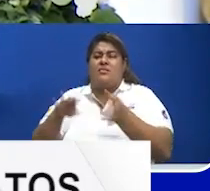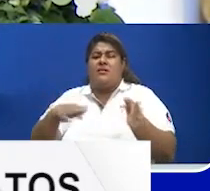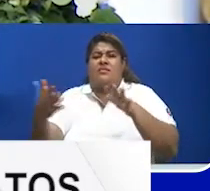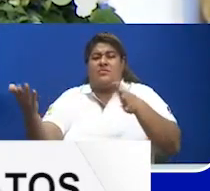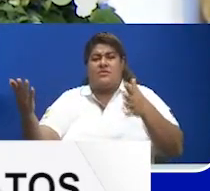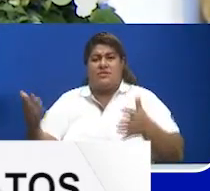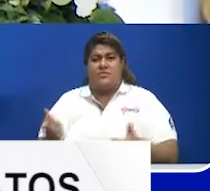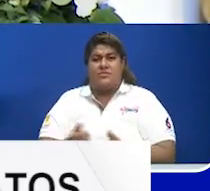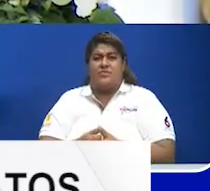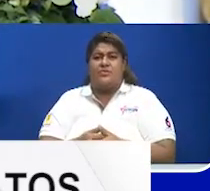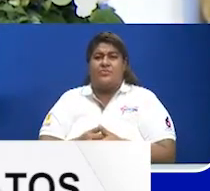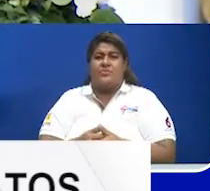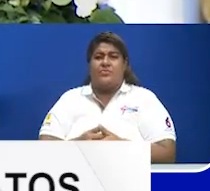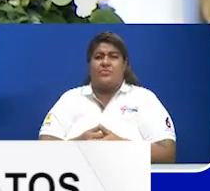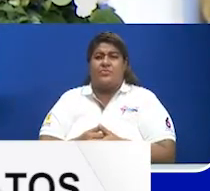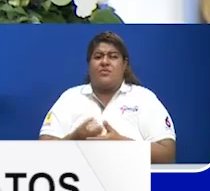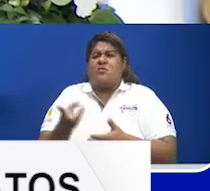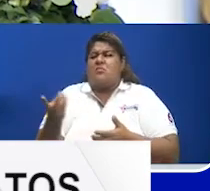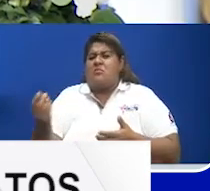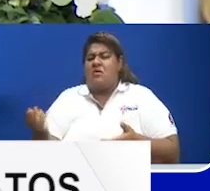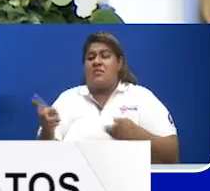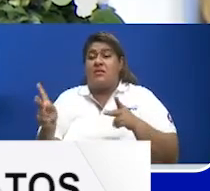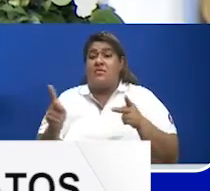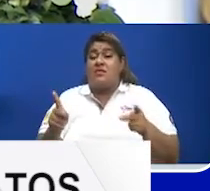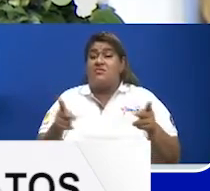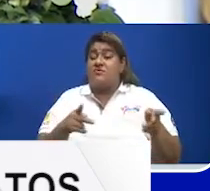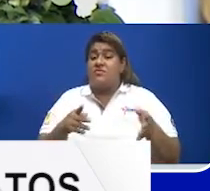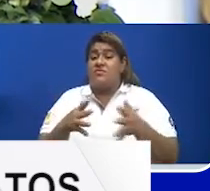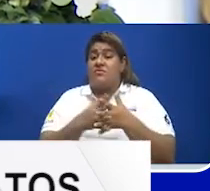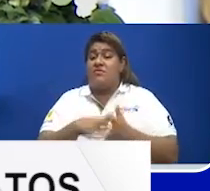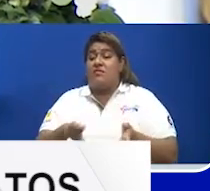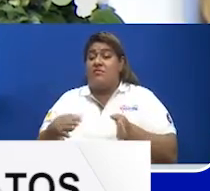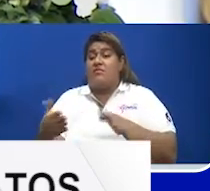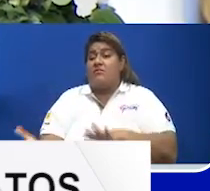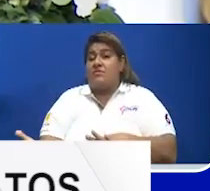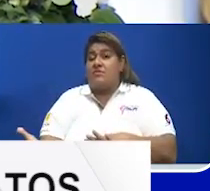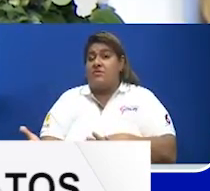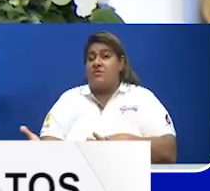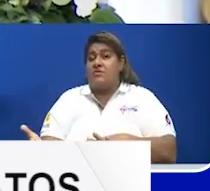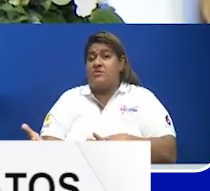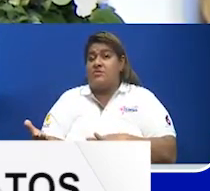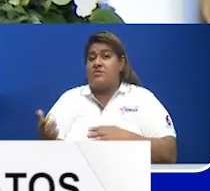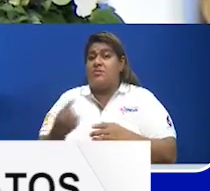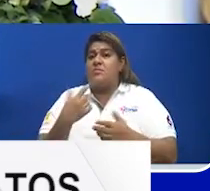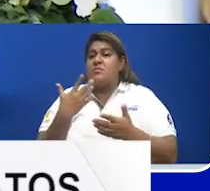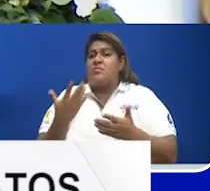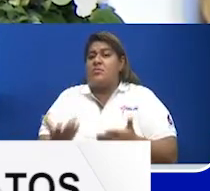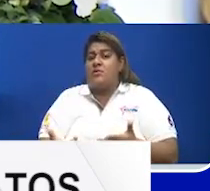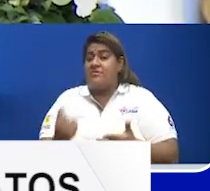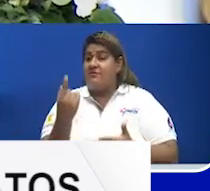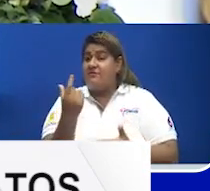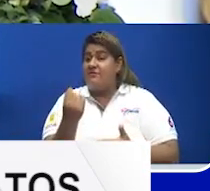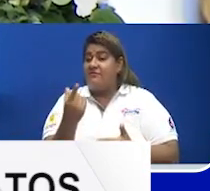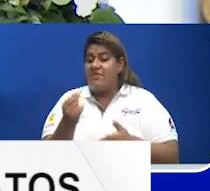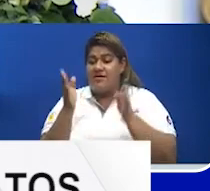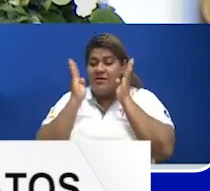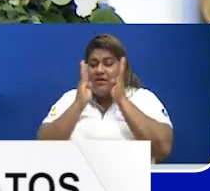comandante Daniel, esencia de nuestra fuerza y sabiduría invictas,